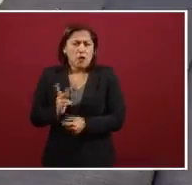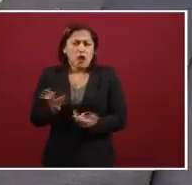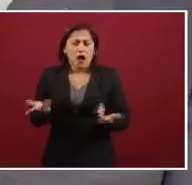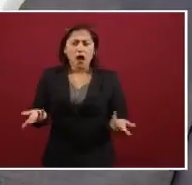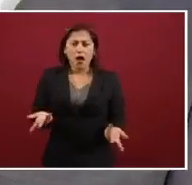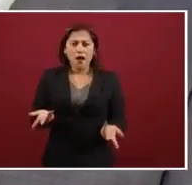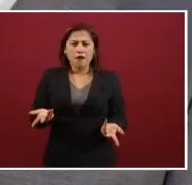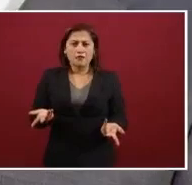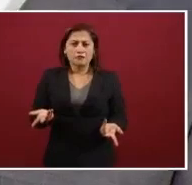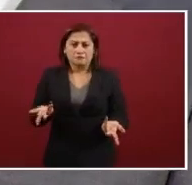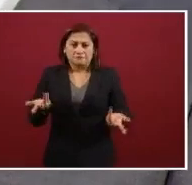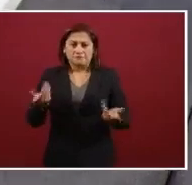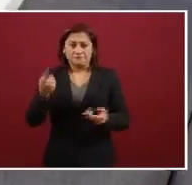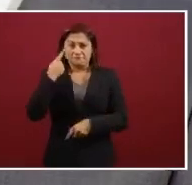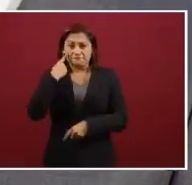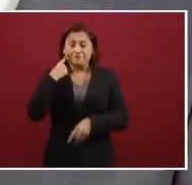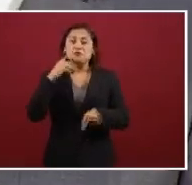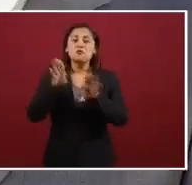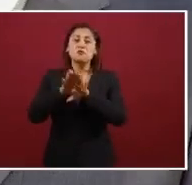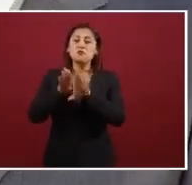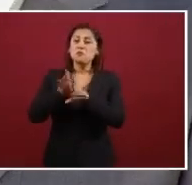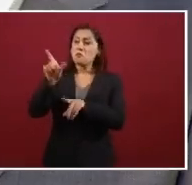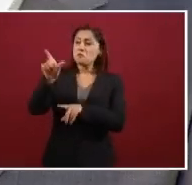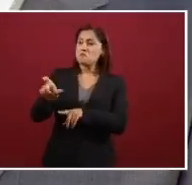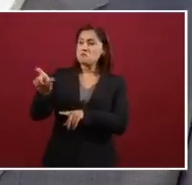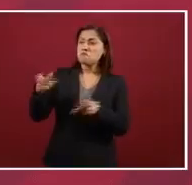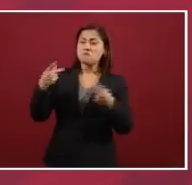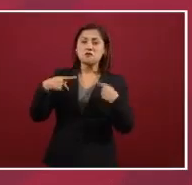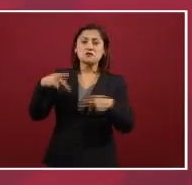Si miren cómo viven los políticos,